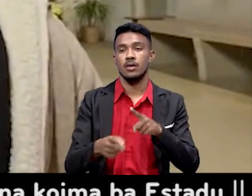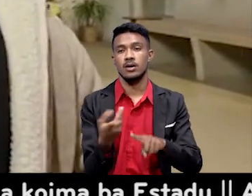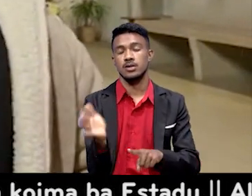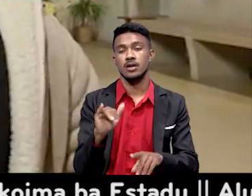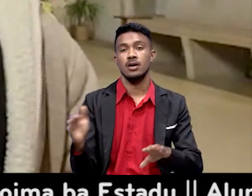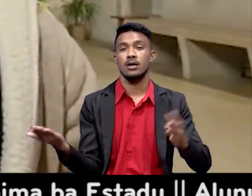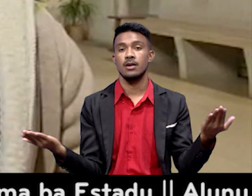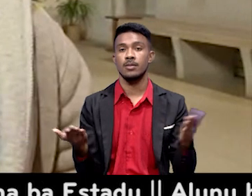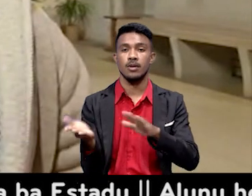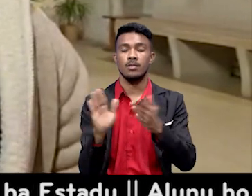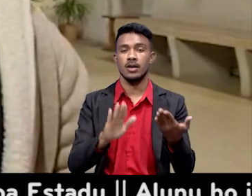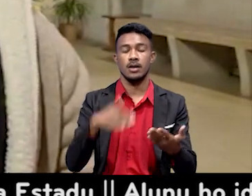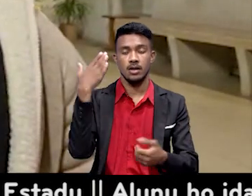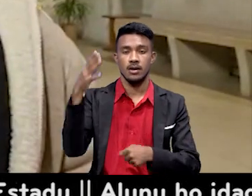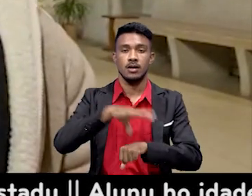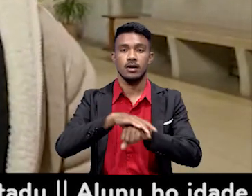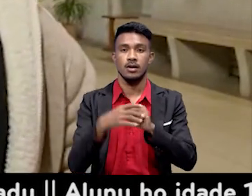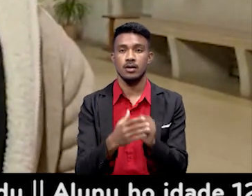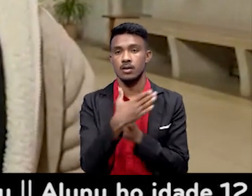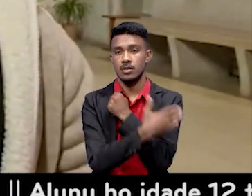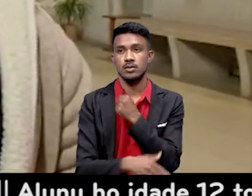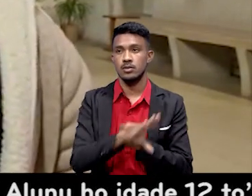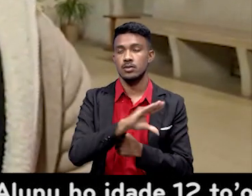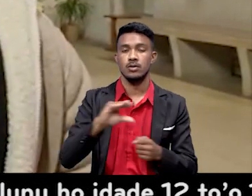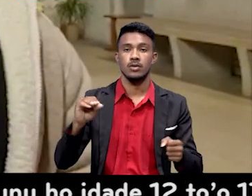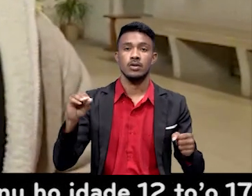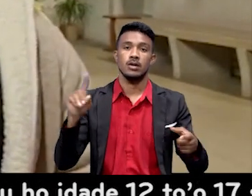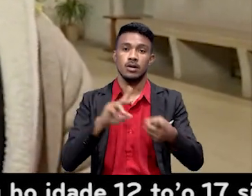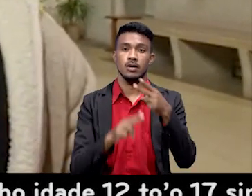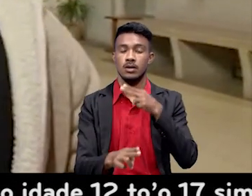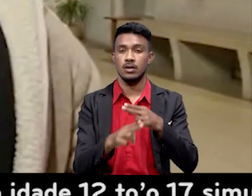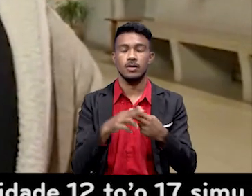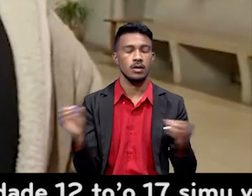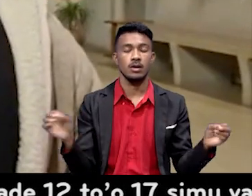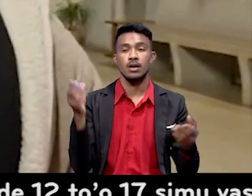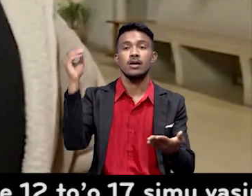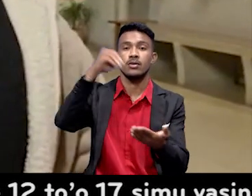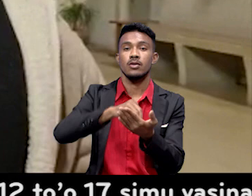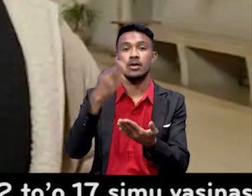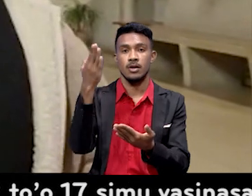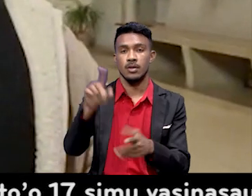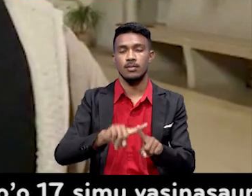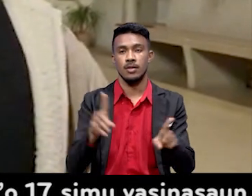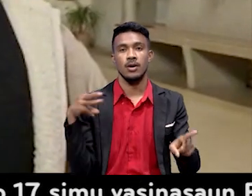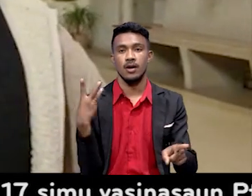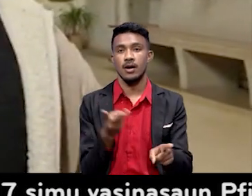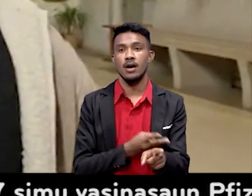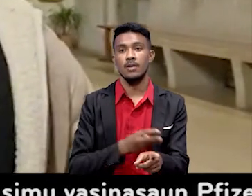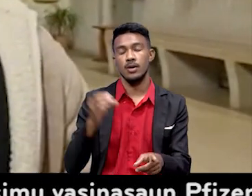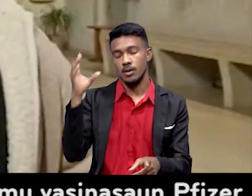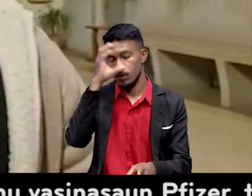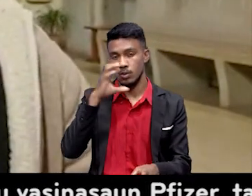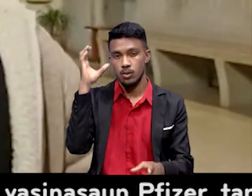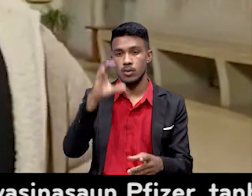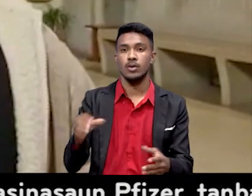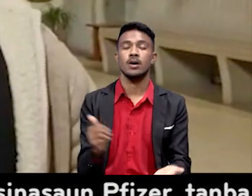mate y hay tenerai más que tiene niña lima hoy tenéis logo la toa de va me ve a mi organiza malo logo lima